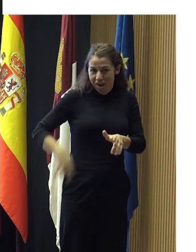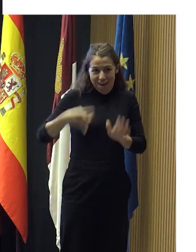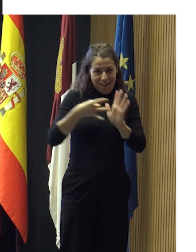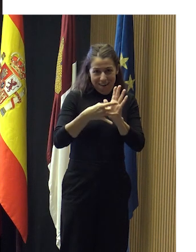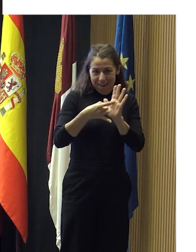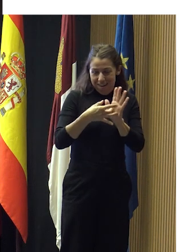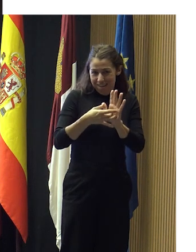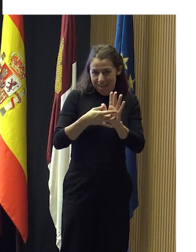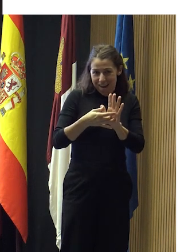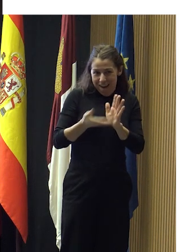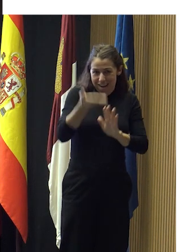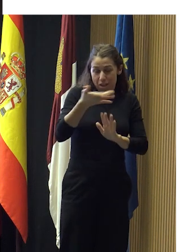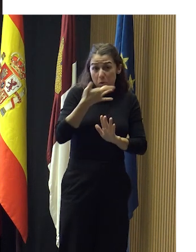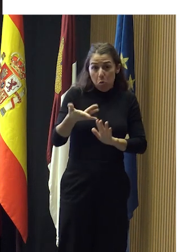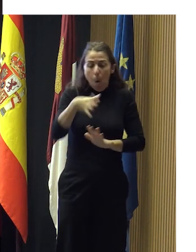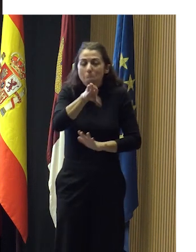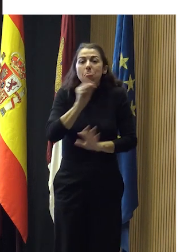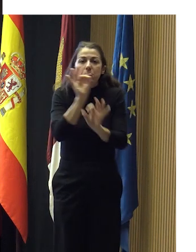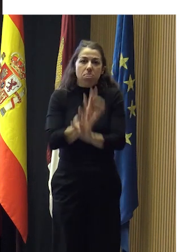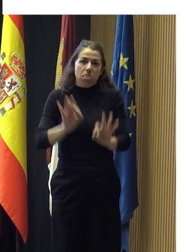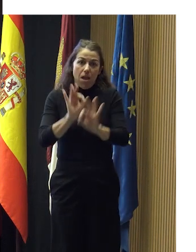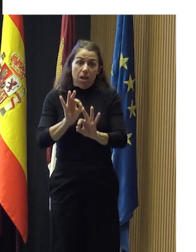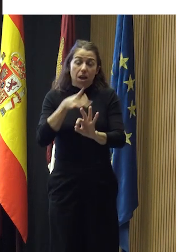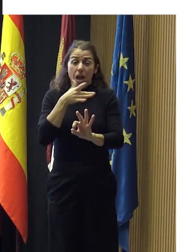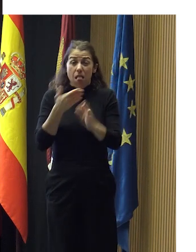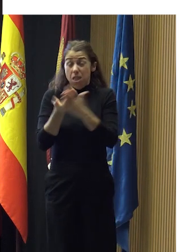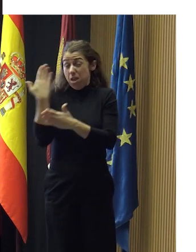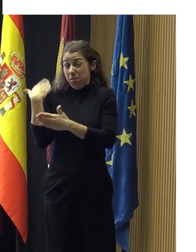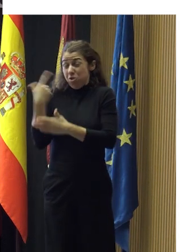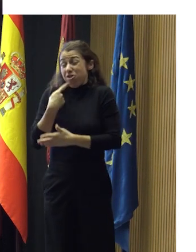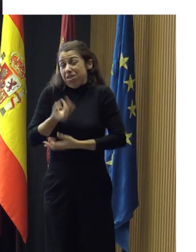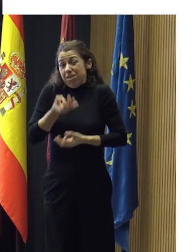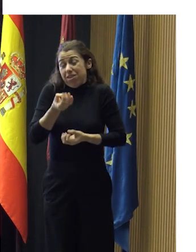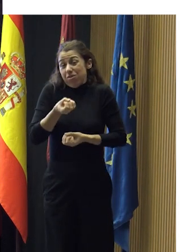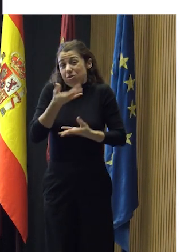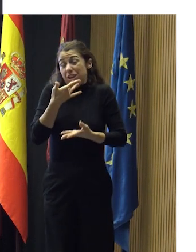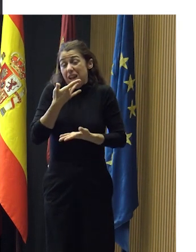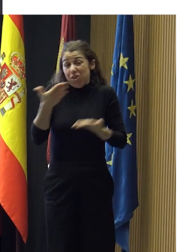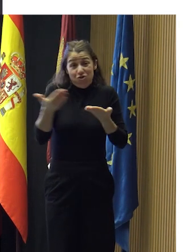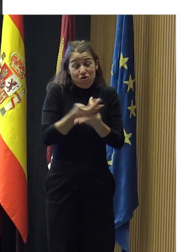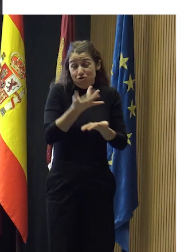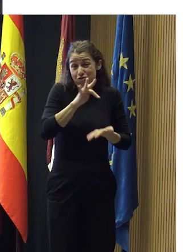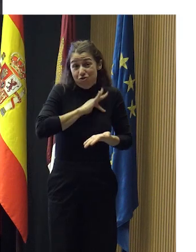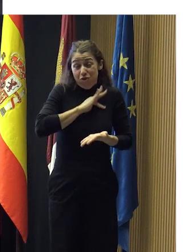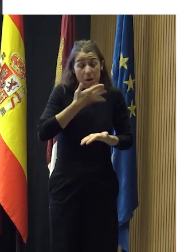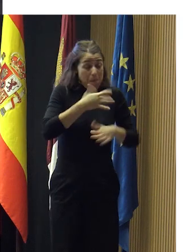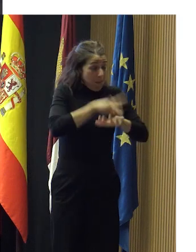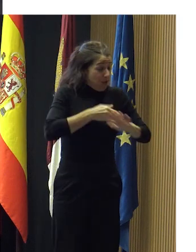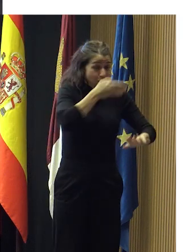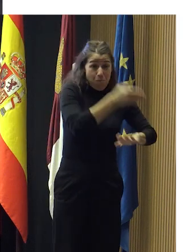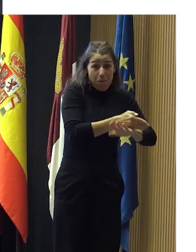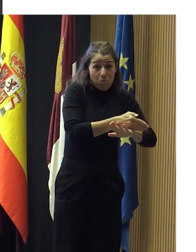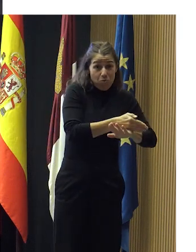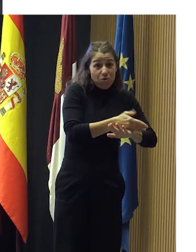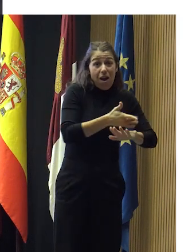médica delante, pero tú no te estás enterando de nada. El otro día comentaba que a todos nos ha pasado que cuando vamos a veces al médico o a la